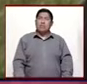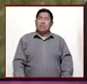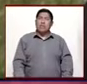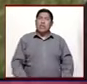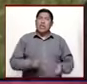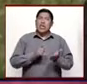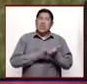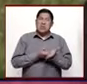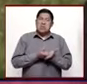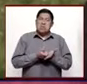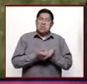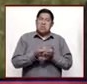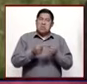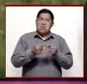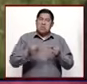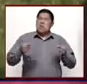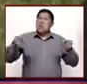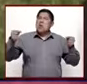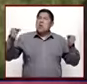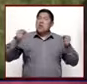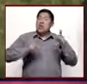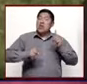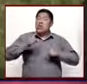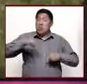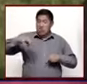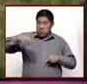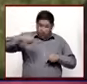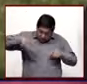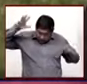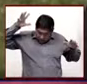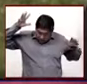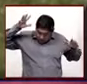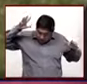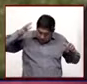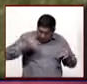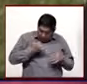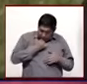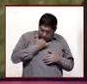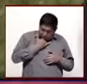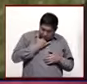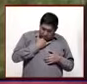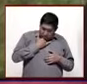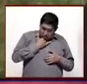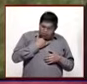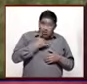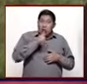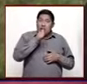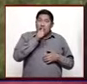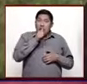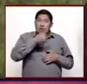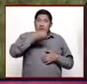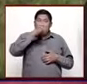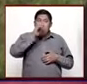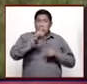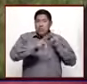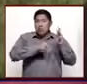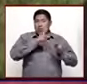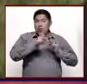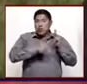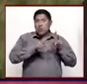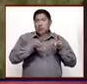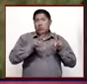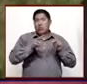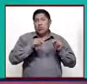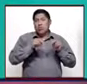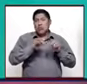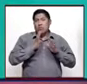del parásito o pelo vivo en algunas piletas del trópico de Cochabamba ha puesto en evidencia que el agua que consume esta población no es del